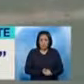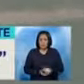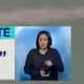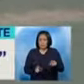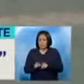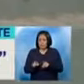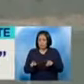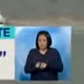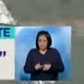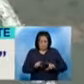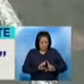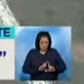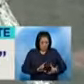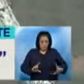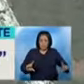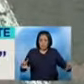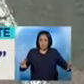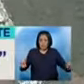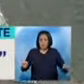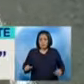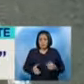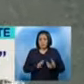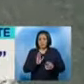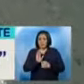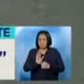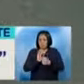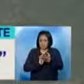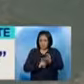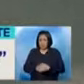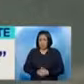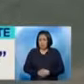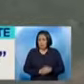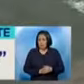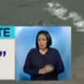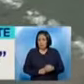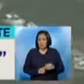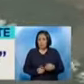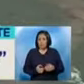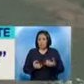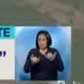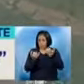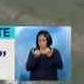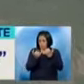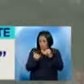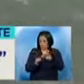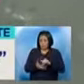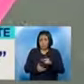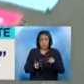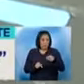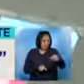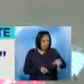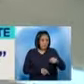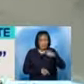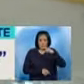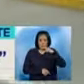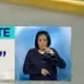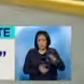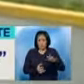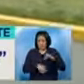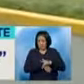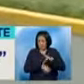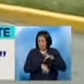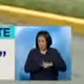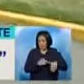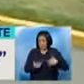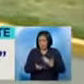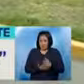la banderola que ha sido insignia, pues, de esta campaña de los dedos cruzados. Estamos acá con una señora que ha llegado desde muy